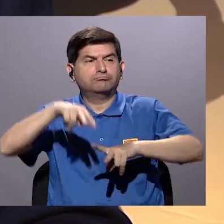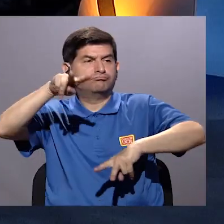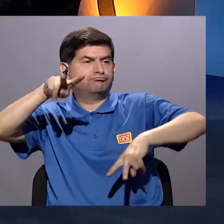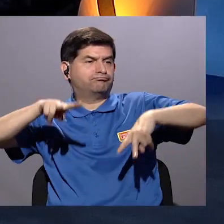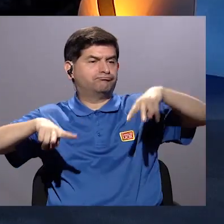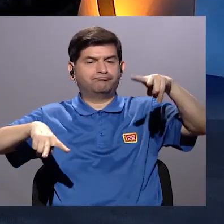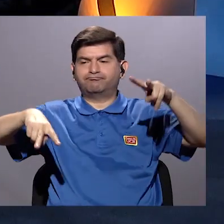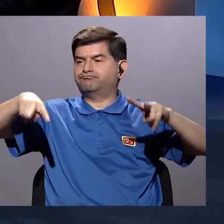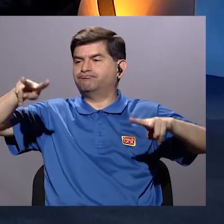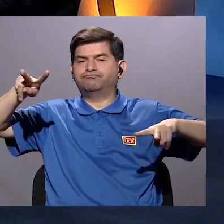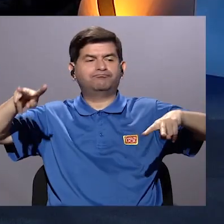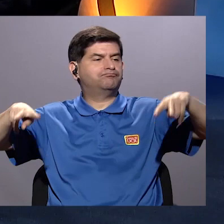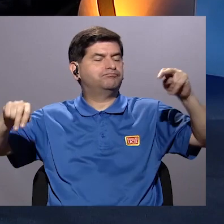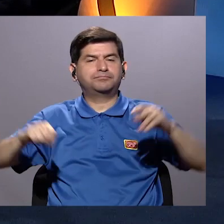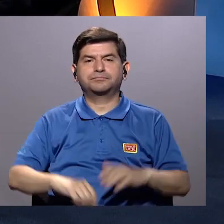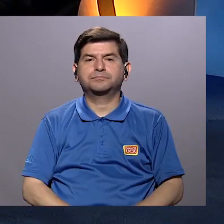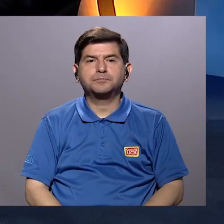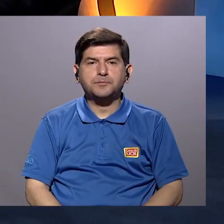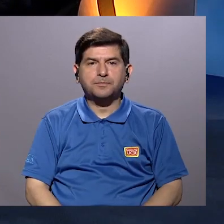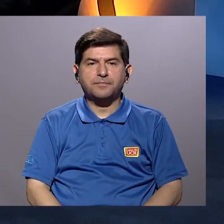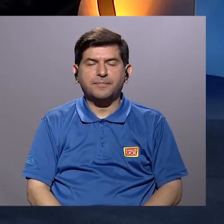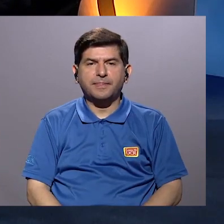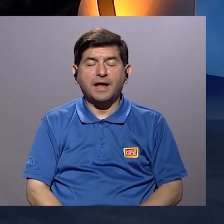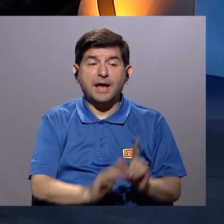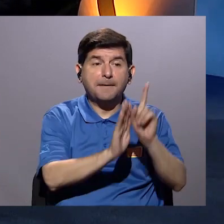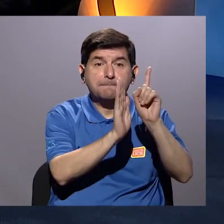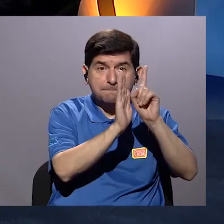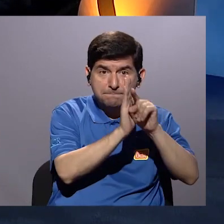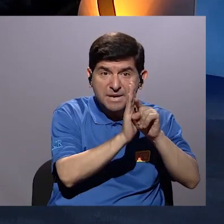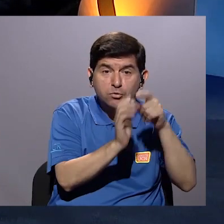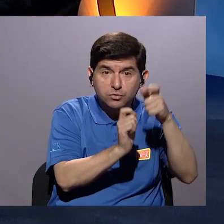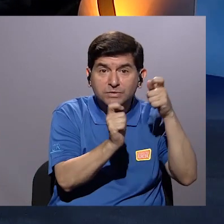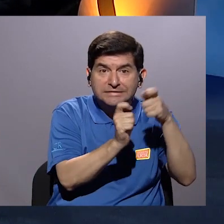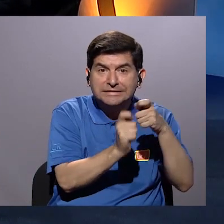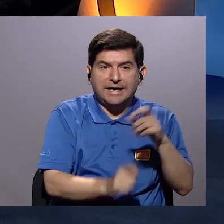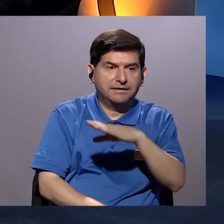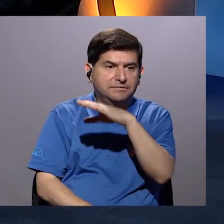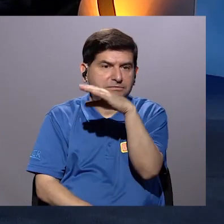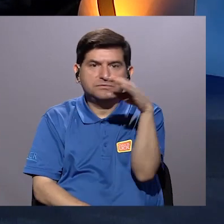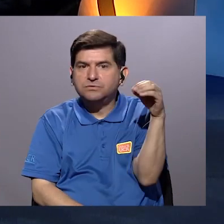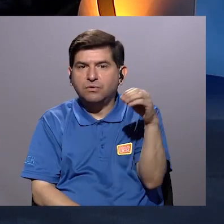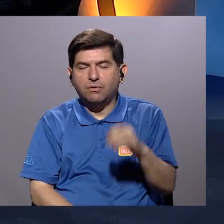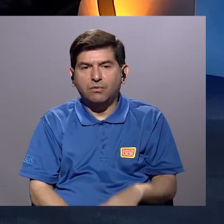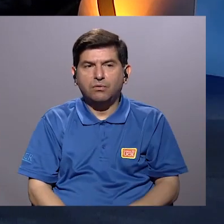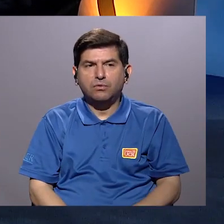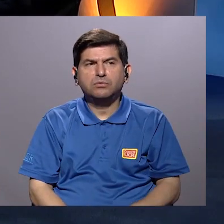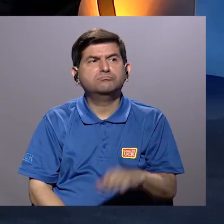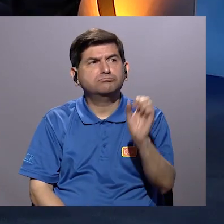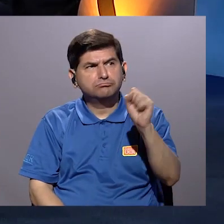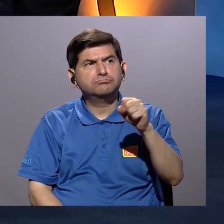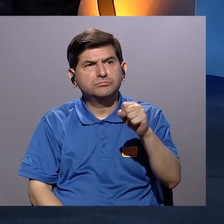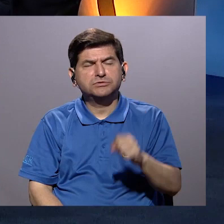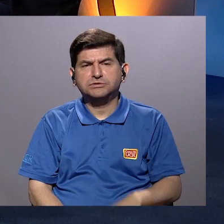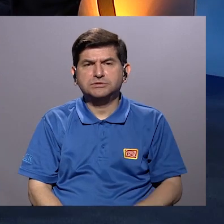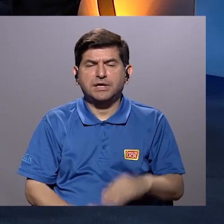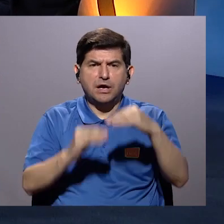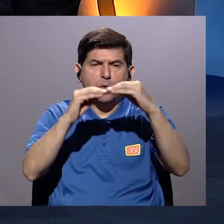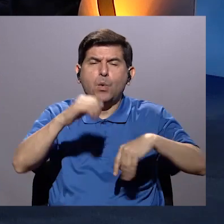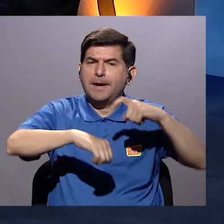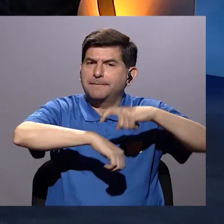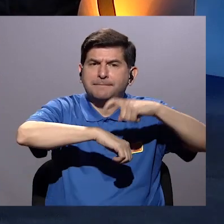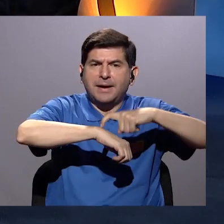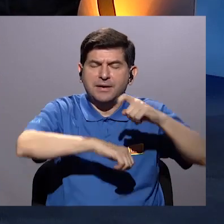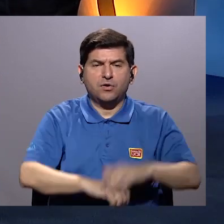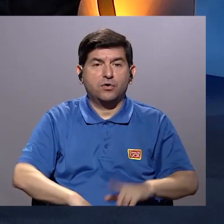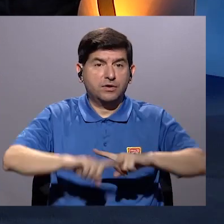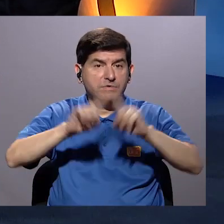tiempo, en términos de minutos, ¿verdad? O en términos, términos mucho más cortos, que es algo